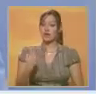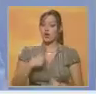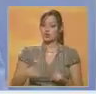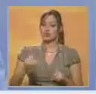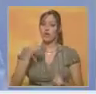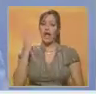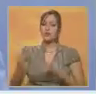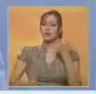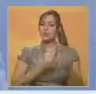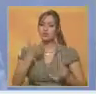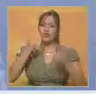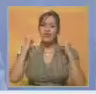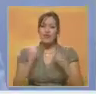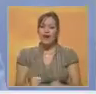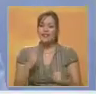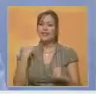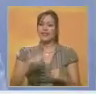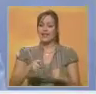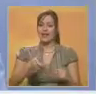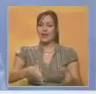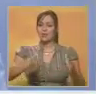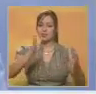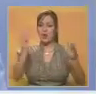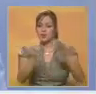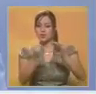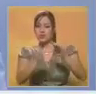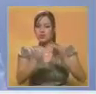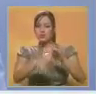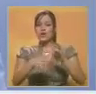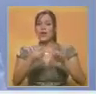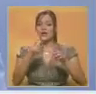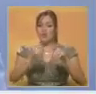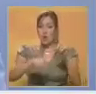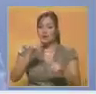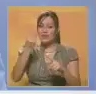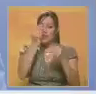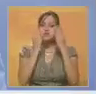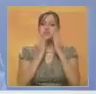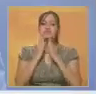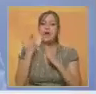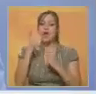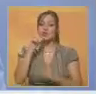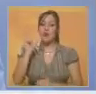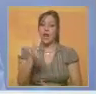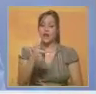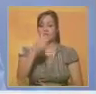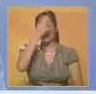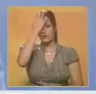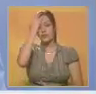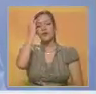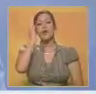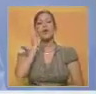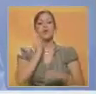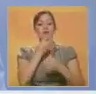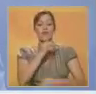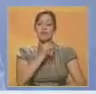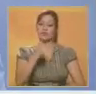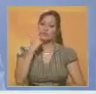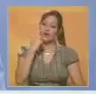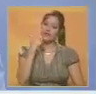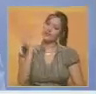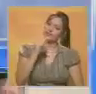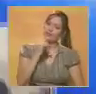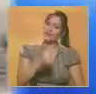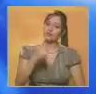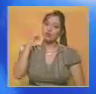un incendio de gran magnitud arrasó con un galpón de una empresa de cosméticos ubicada en la zona industrial de guarenas Gustavo Gómez Morón está en el lugar y nos cuenta más